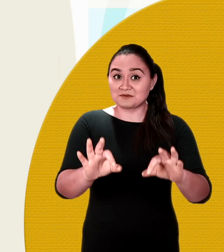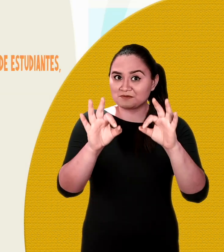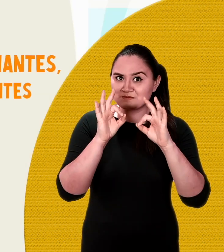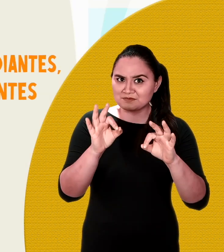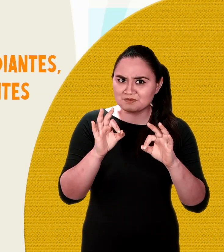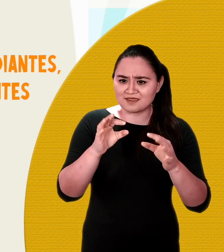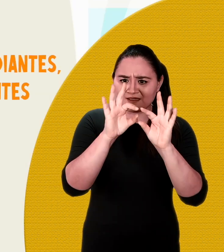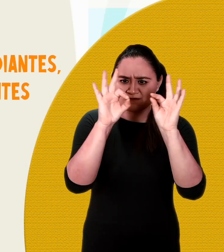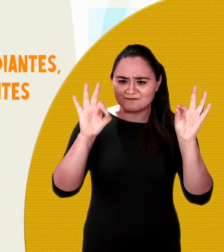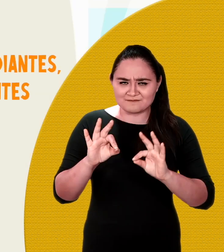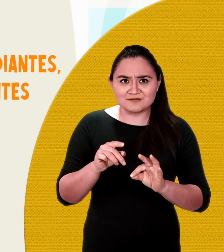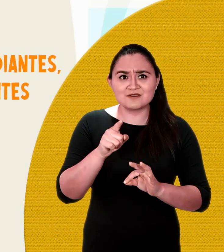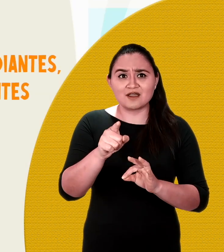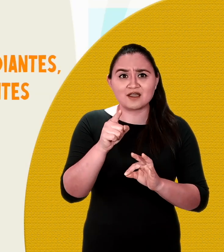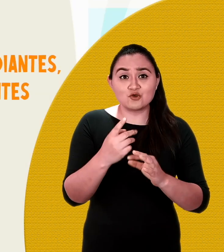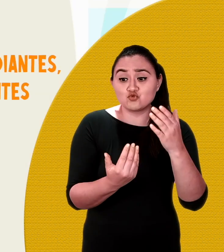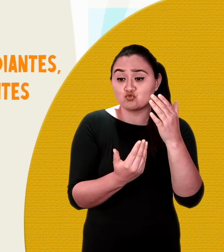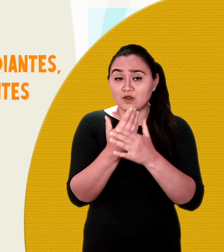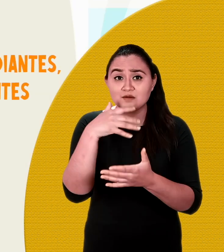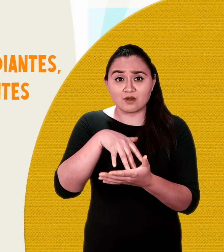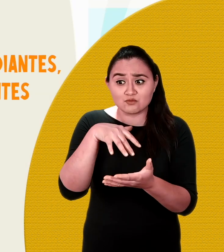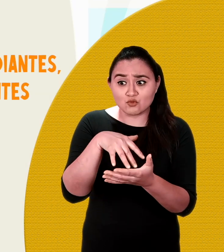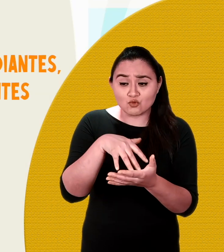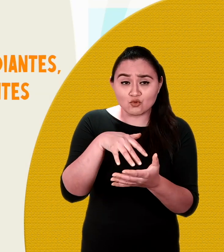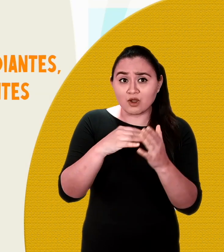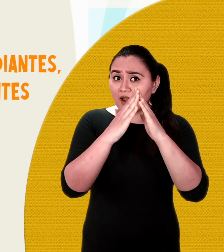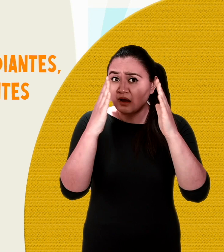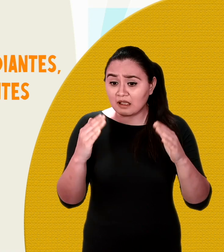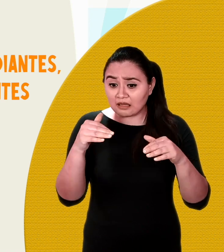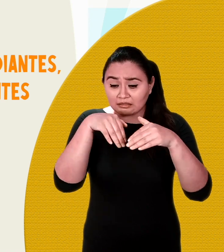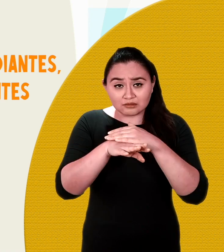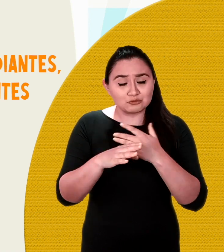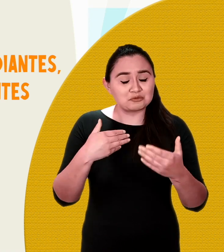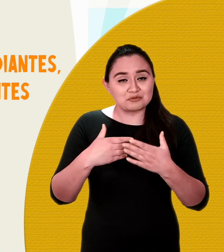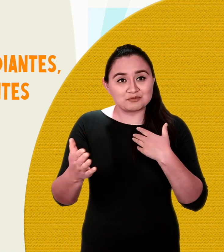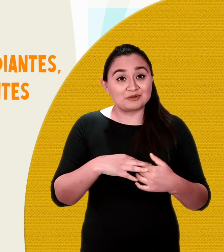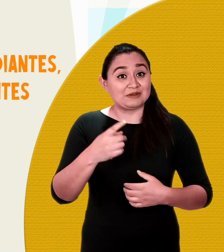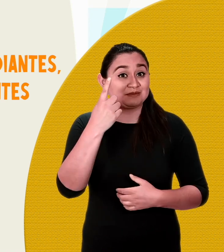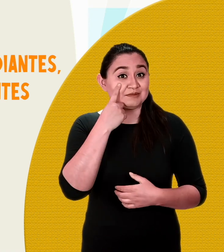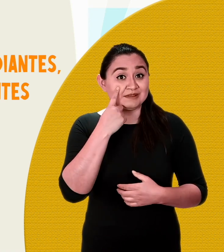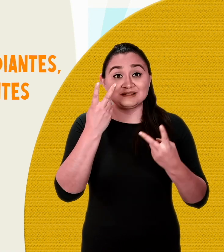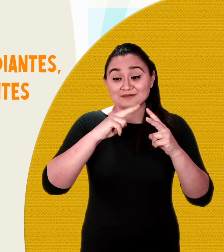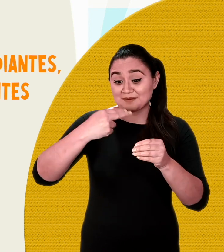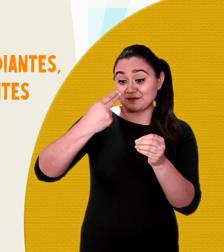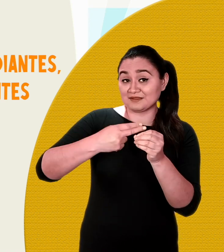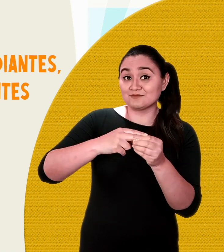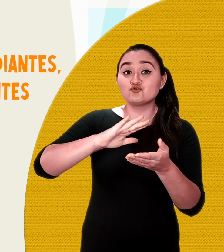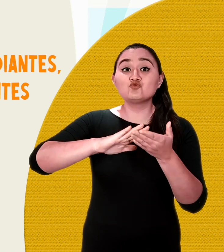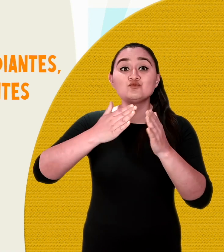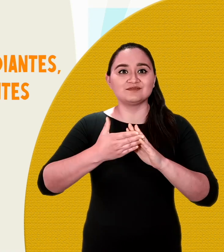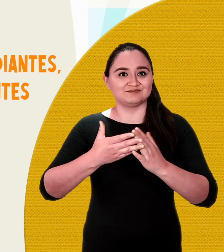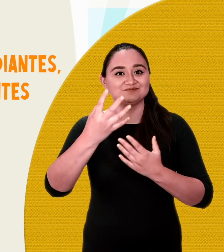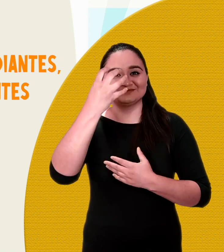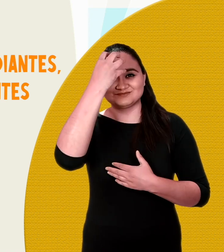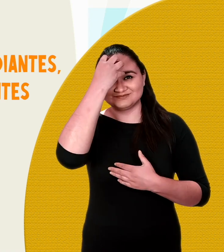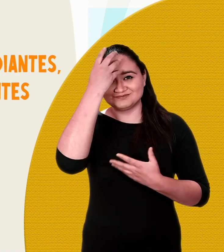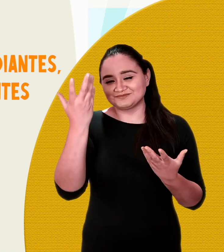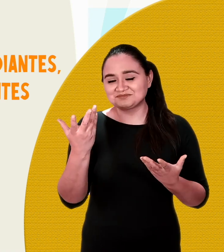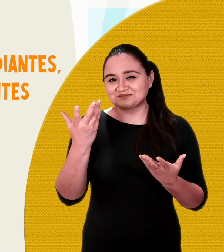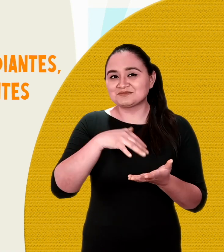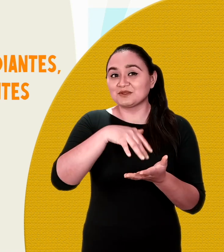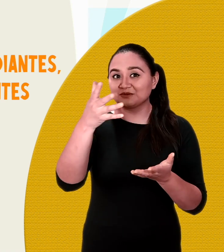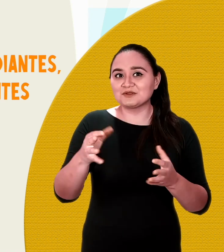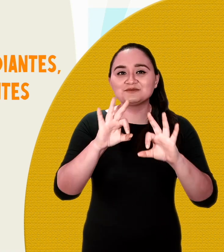¡Qué bien contar con fichas creadas para que sigas aprendiendo desde casa! ¿Sabes, Eli? Además participa la comunidad educativa, o